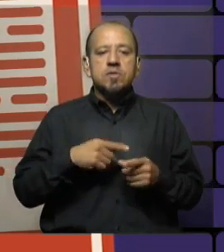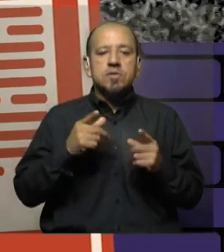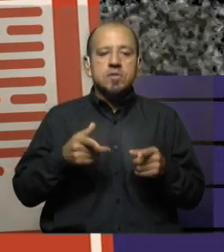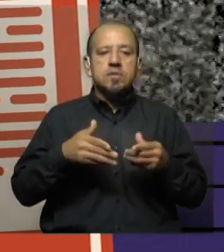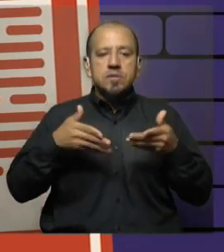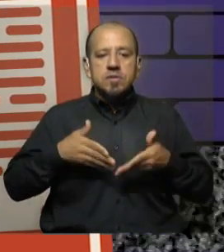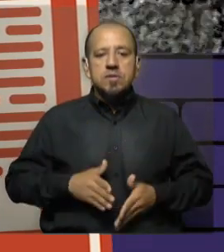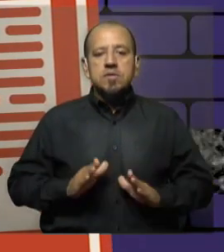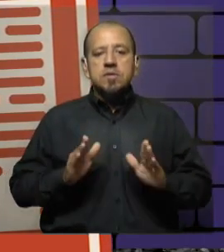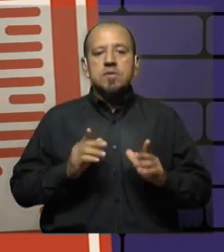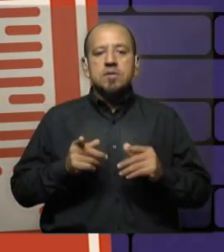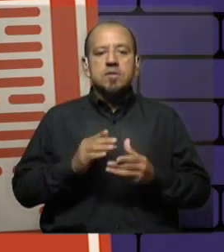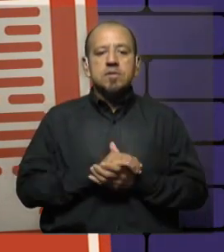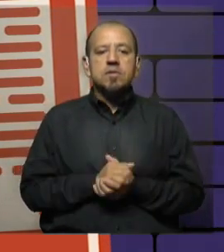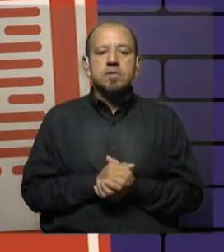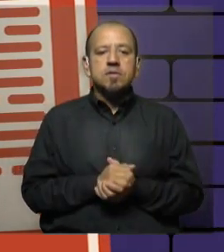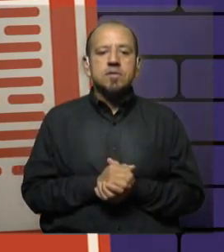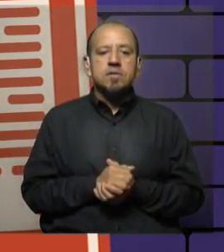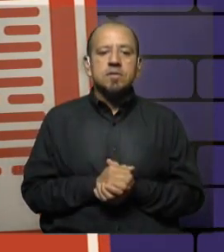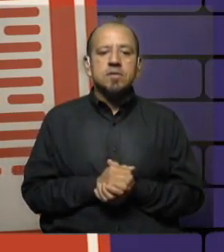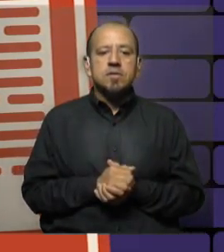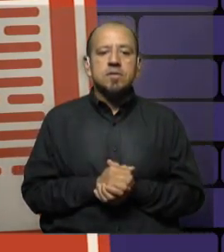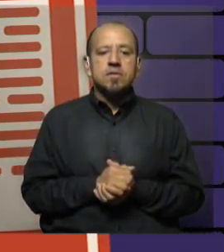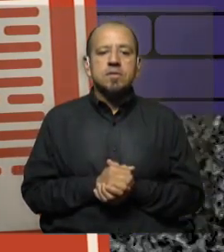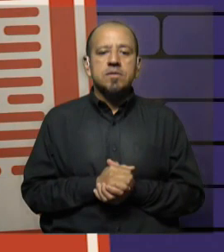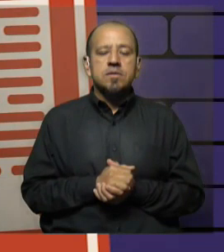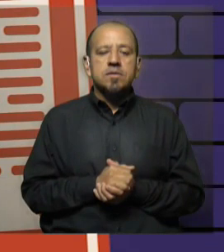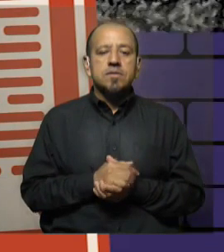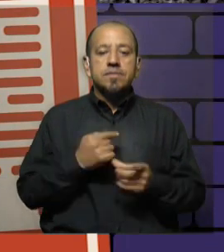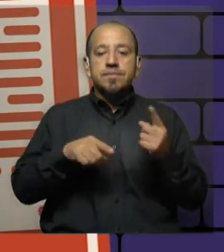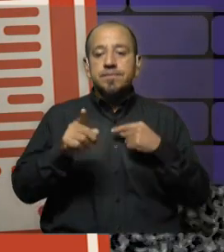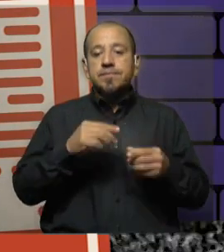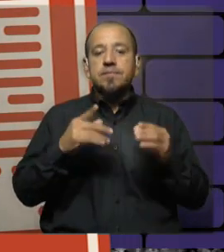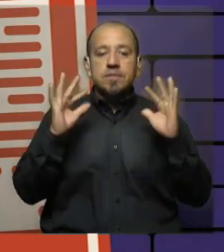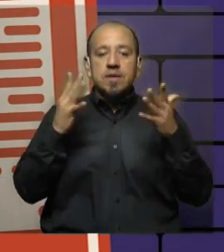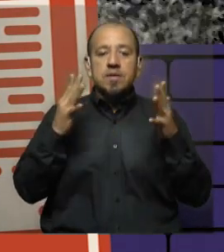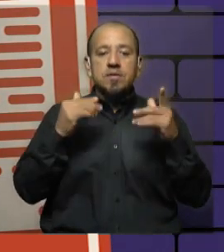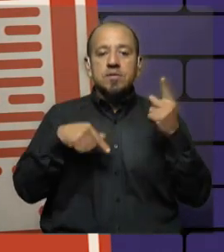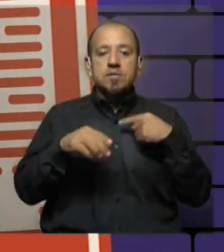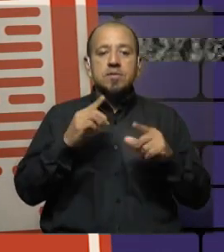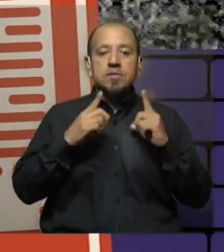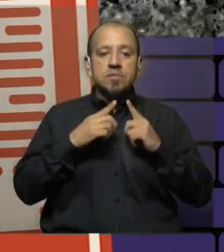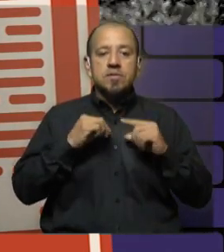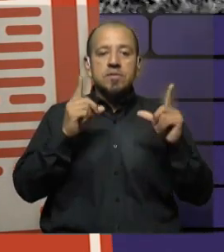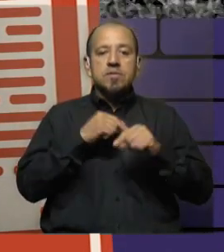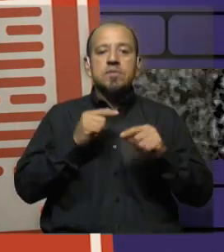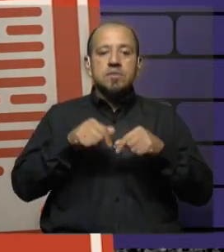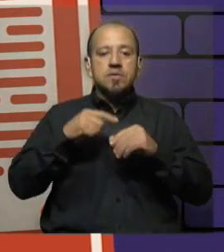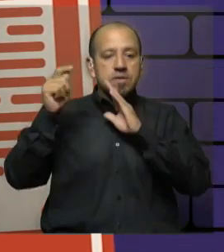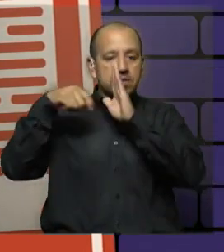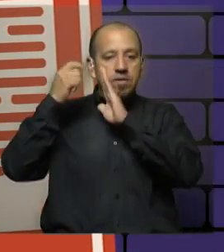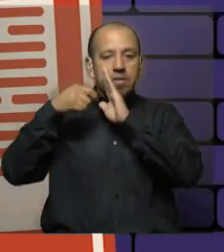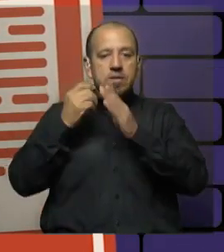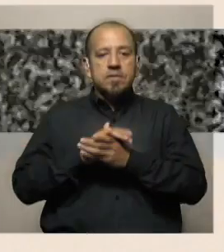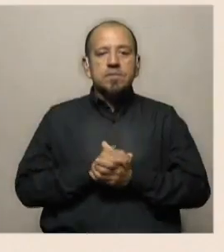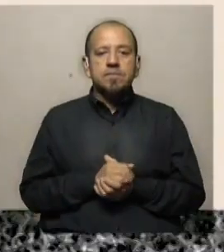un fuerte aplauso para el conductor de la aldea que le salieron arrugas por la ansiedad de esperar el fin de este video